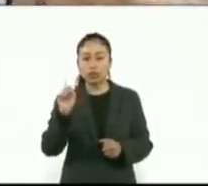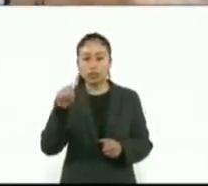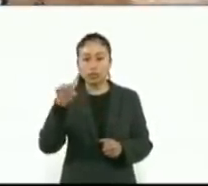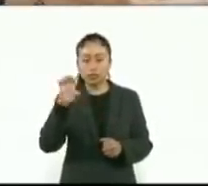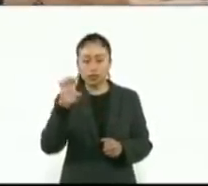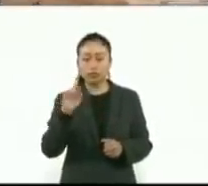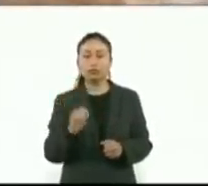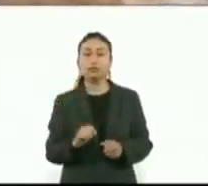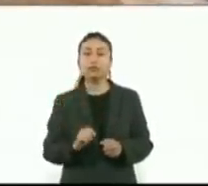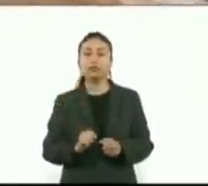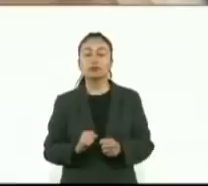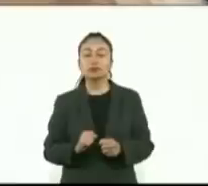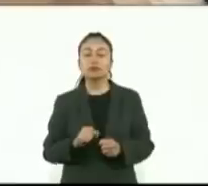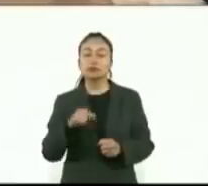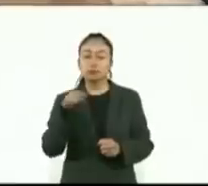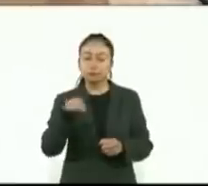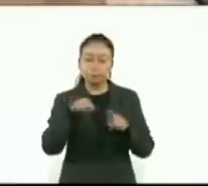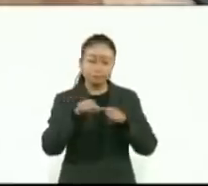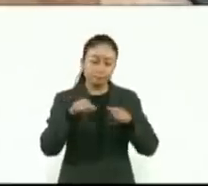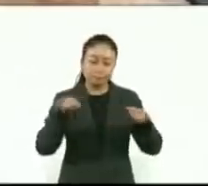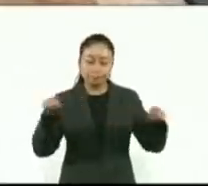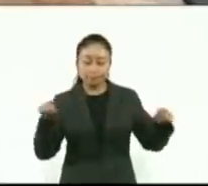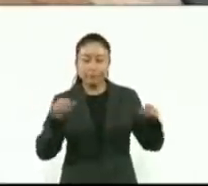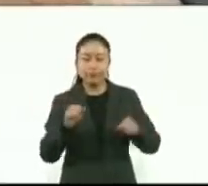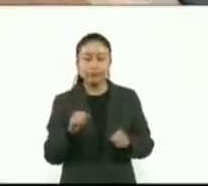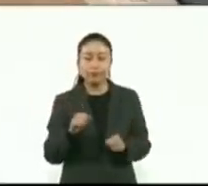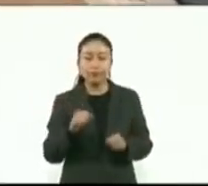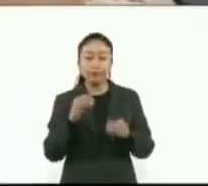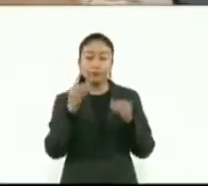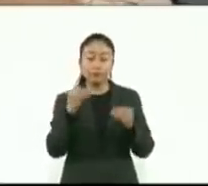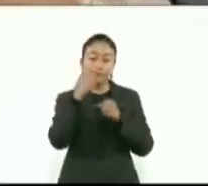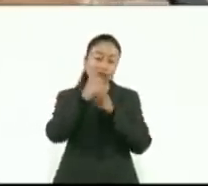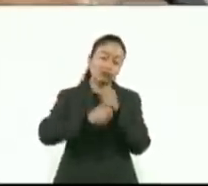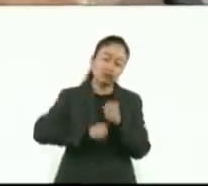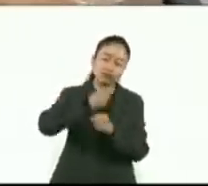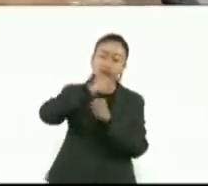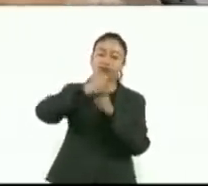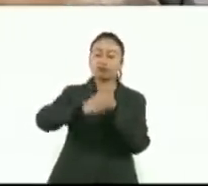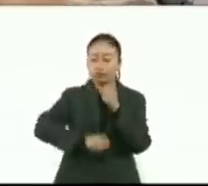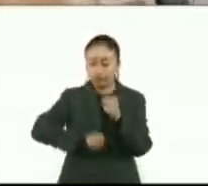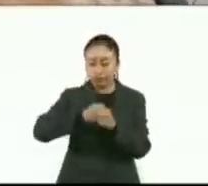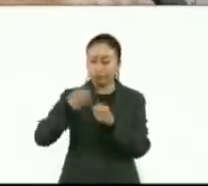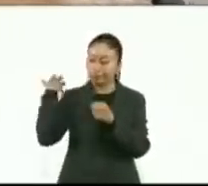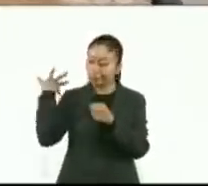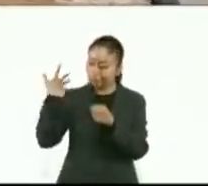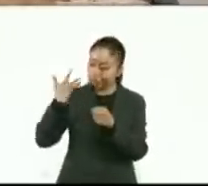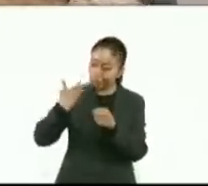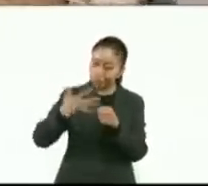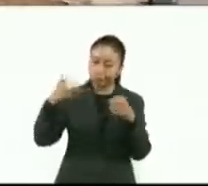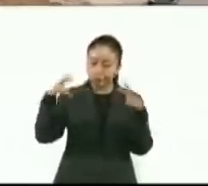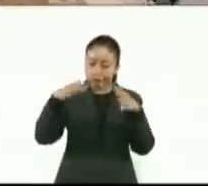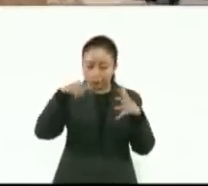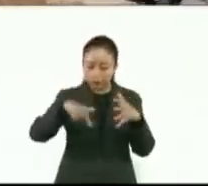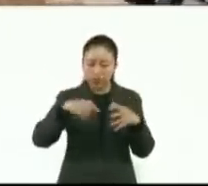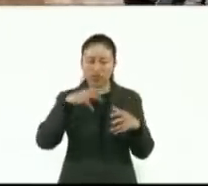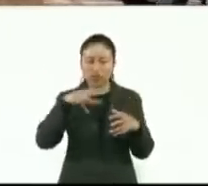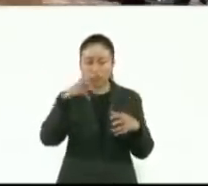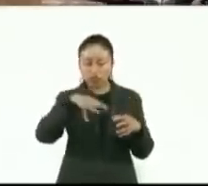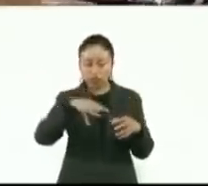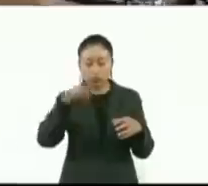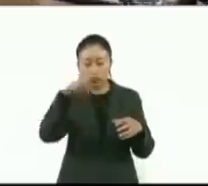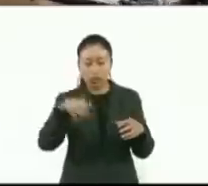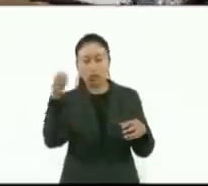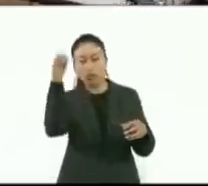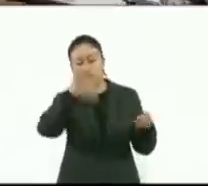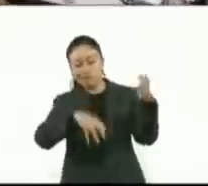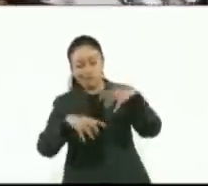Poniente es donde durante muchísimos años en un relleno sanitario se depositó la basura de la Ciudad de